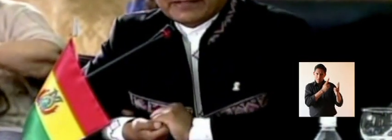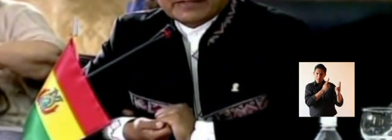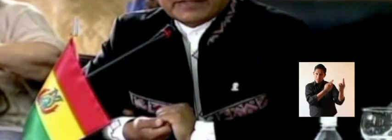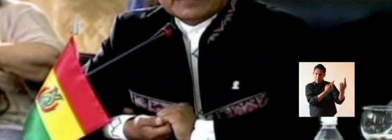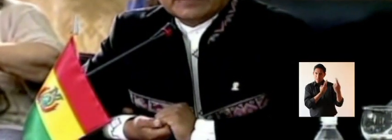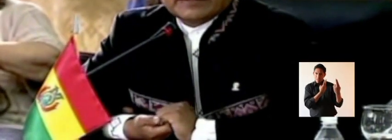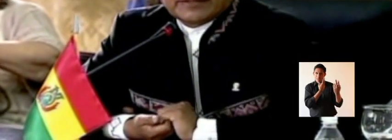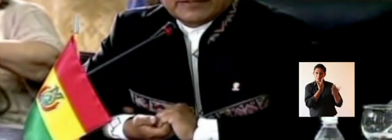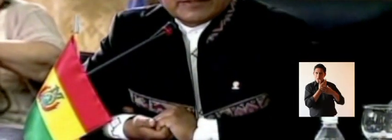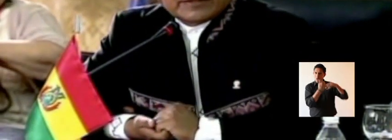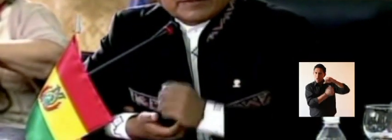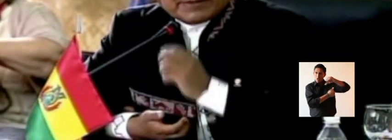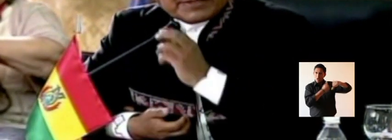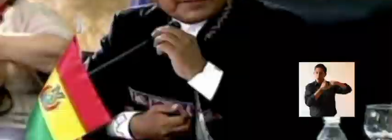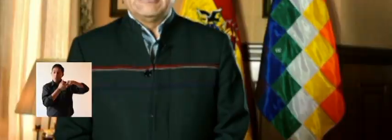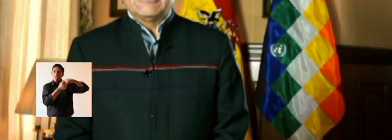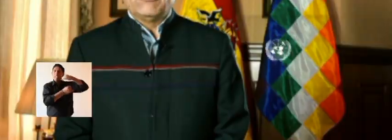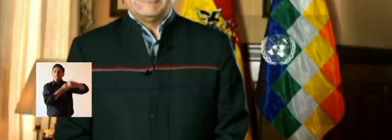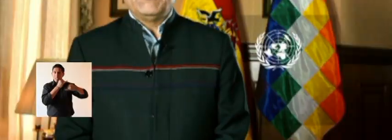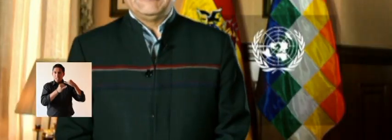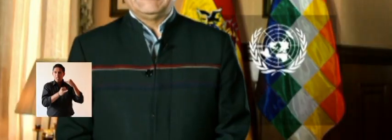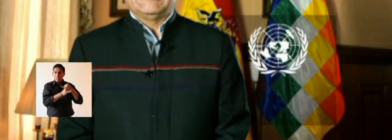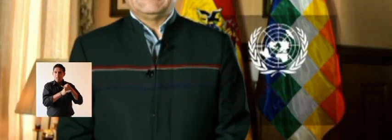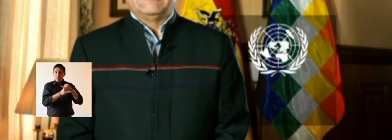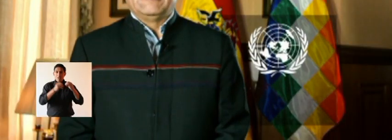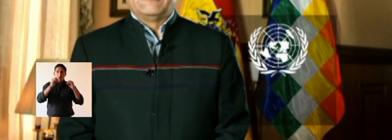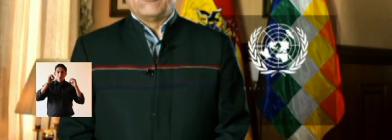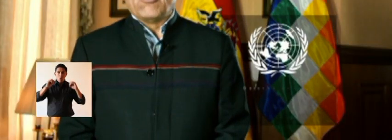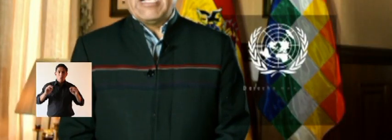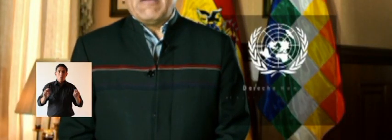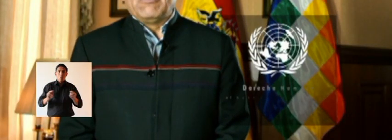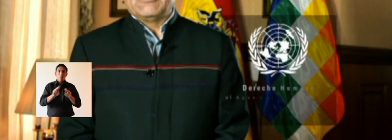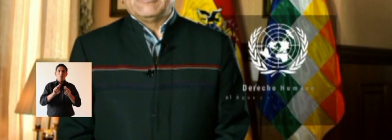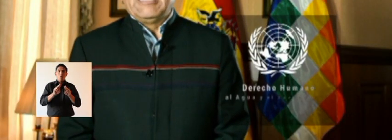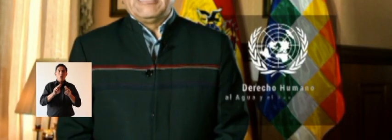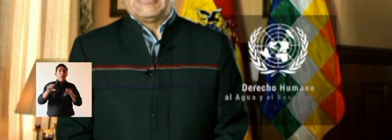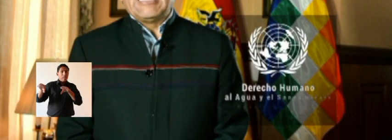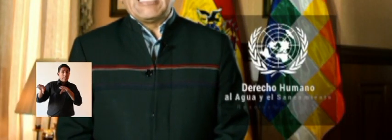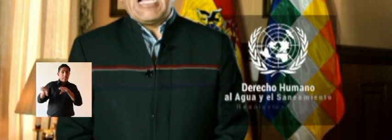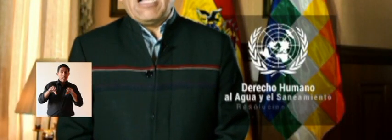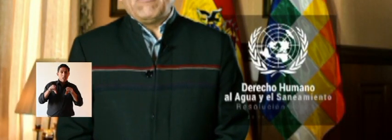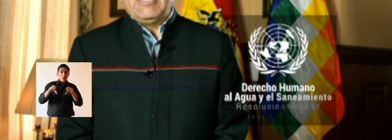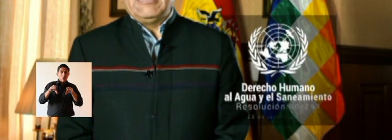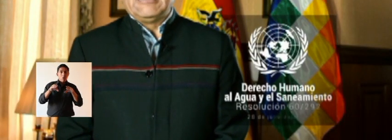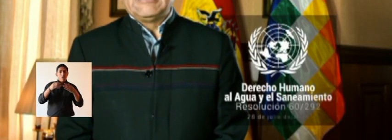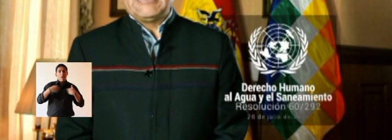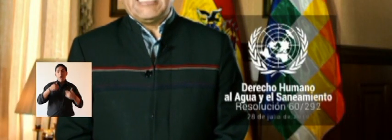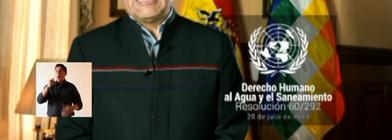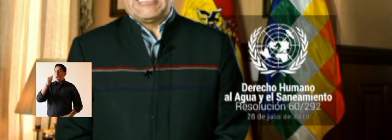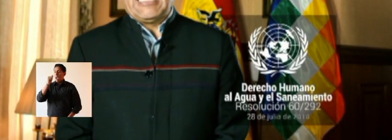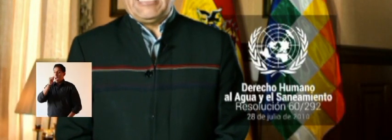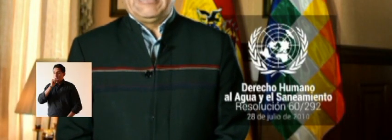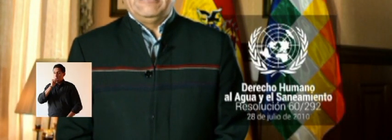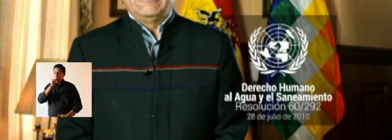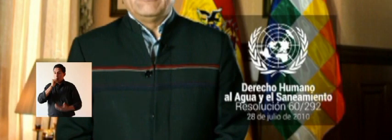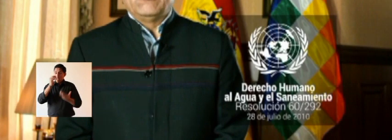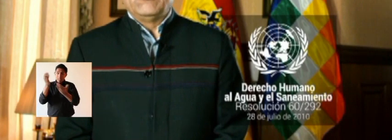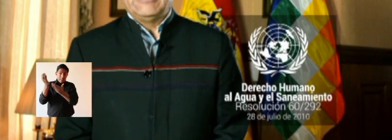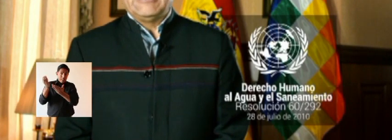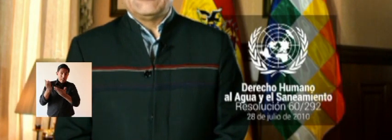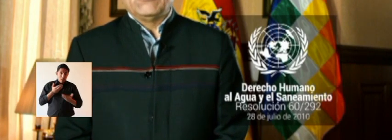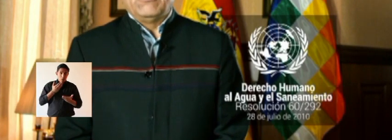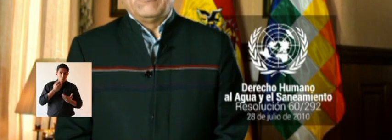comunidad internacional. En Naciones Unidas logramos que el agua sea declarada